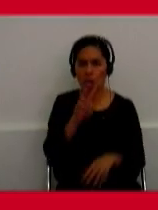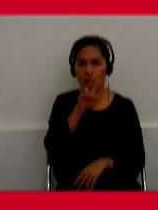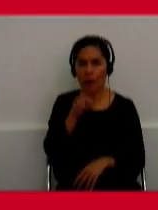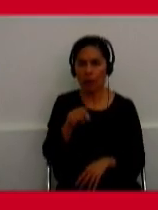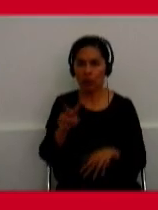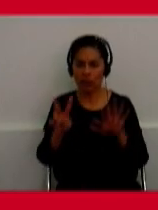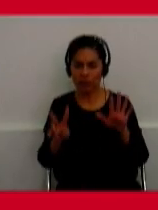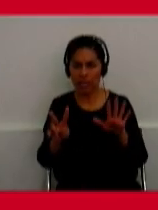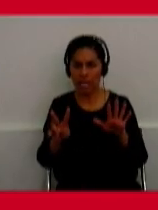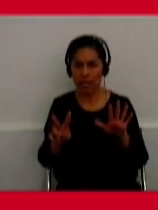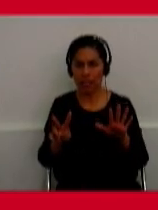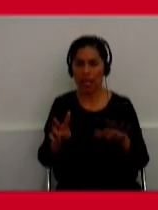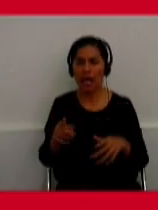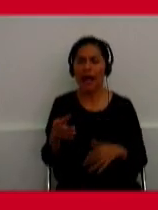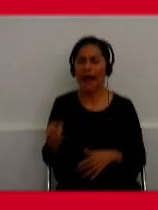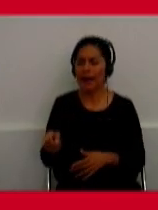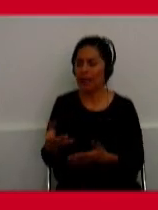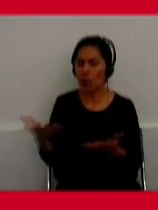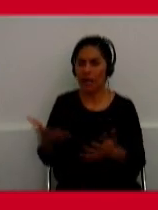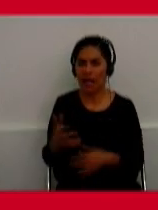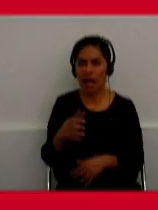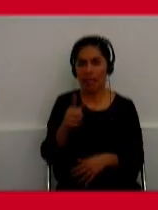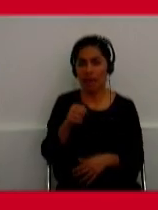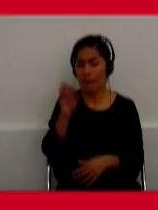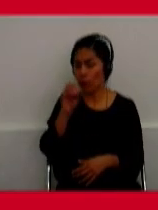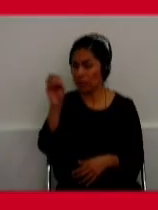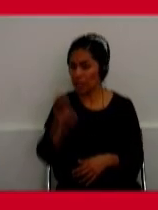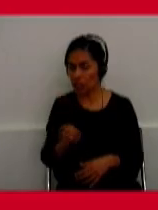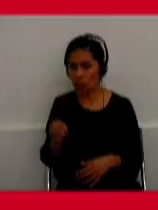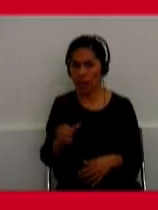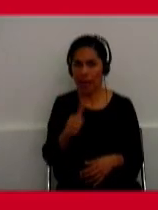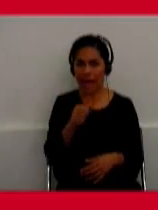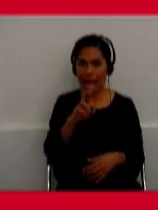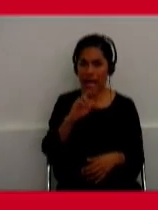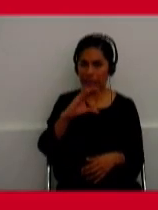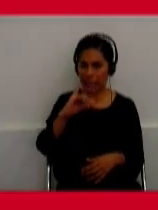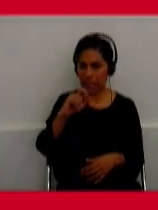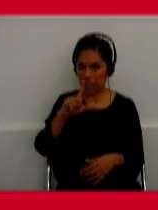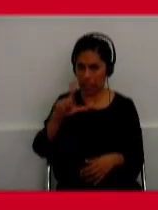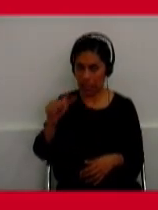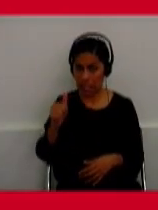como 10% de arcillas y un 49% de arenas.